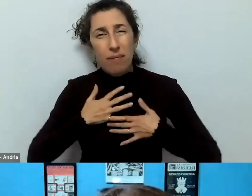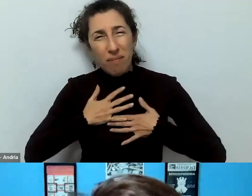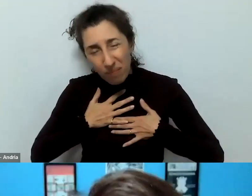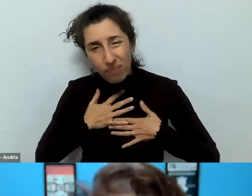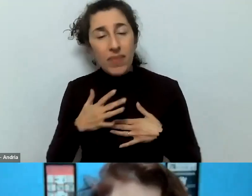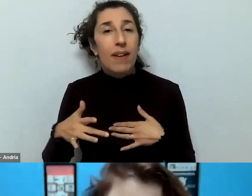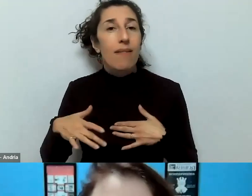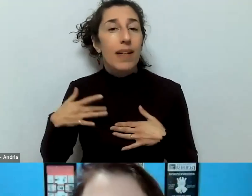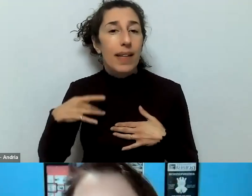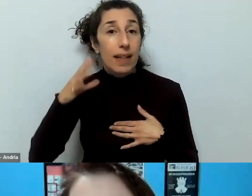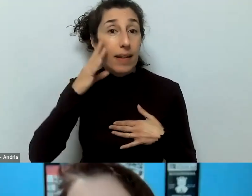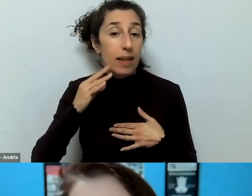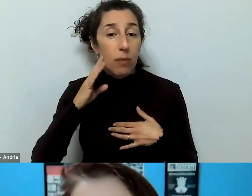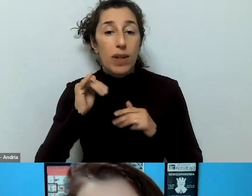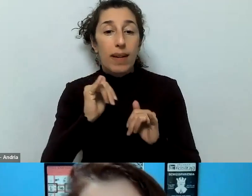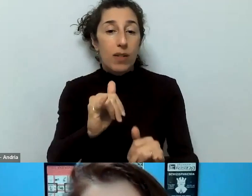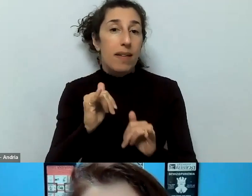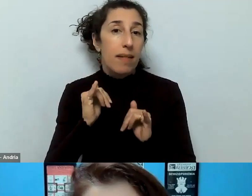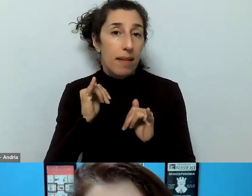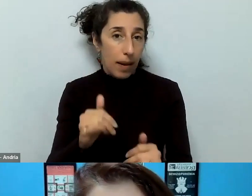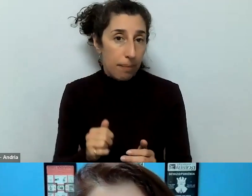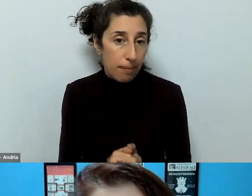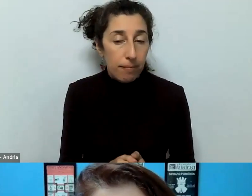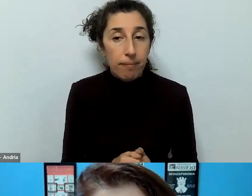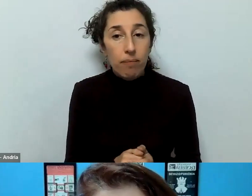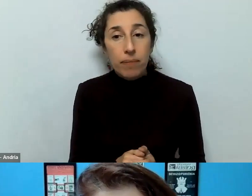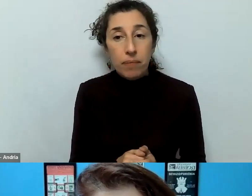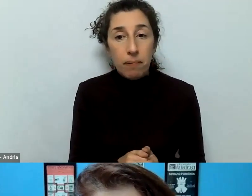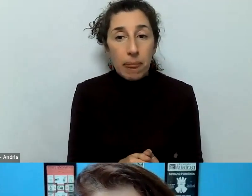niños, y lo único que debemos que recordar,